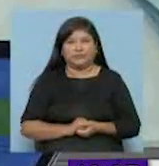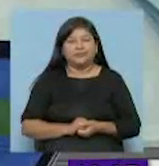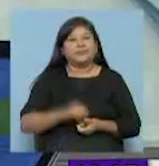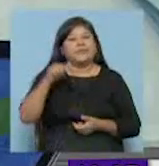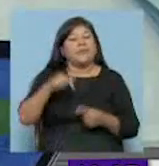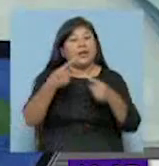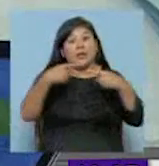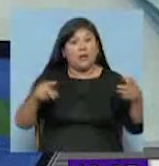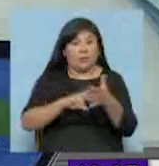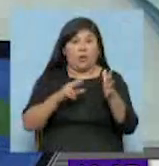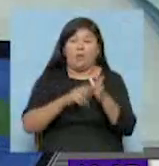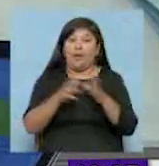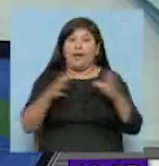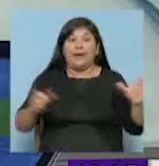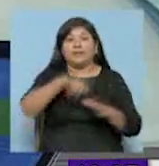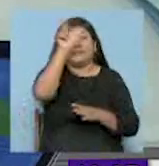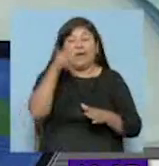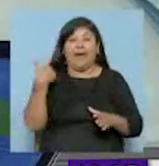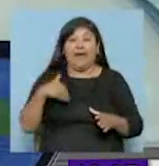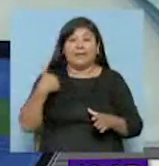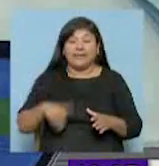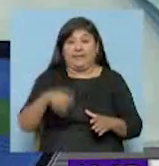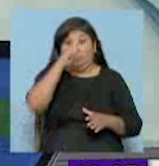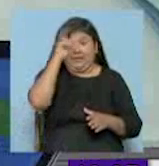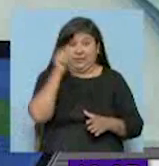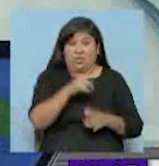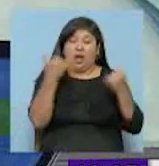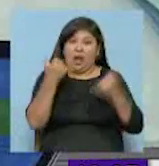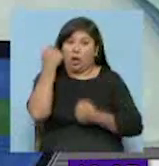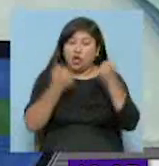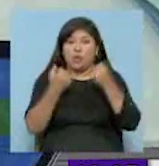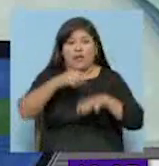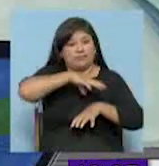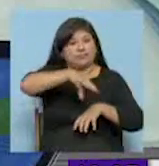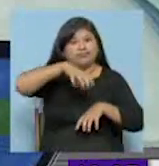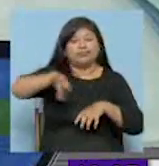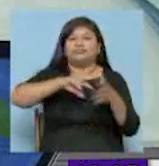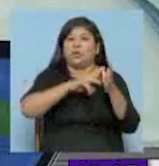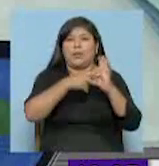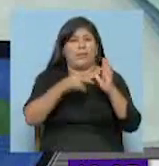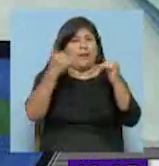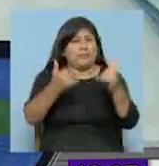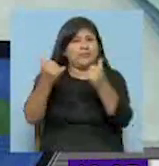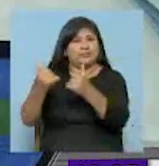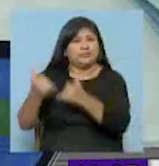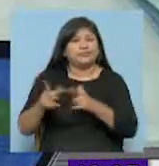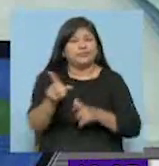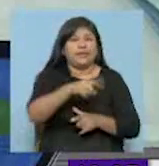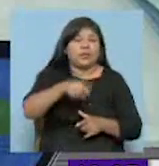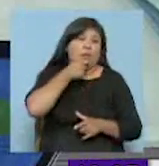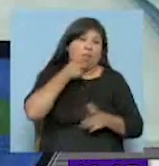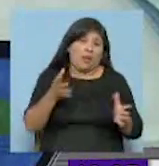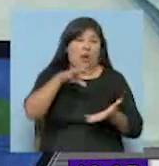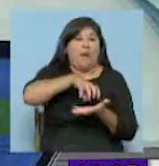La crisis que atraviesa al país afecta a diferentes sectores. Uno de ellos es el automotriz. Cayeron las ventas hasta